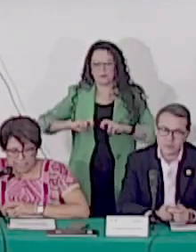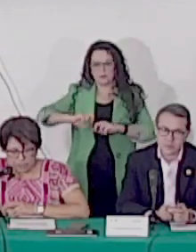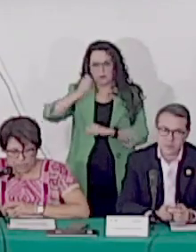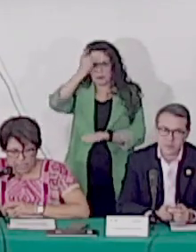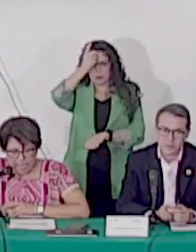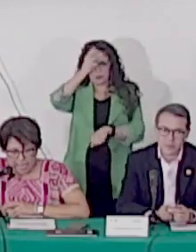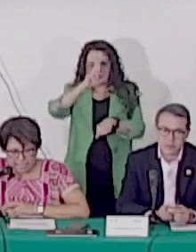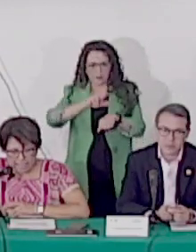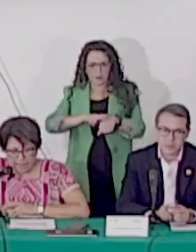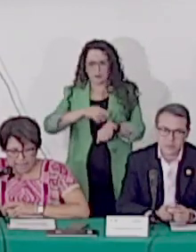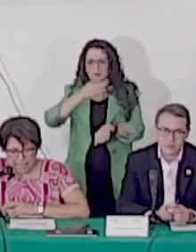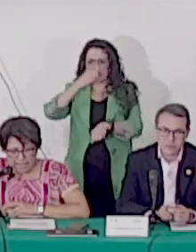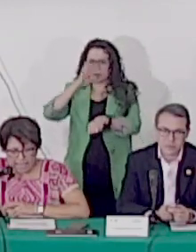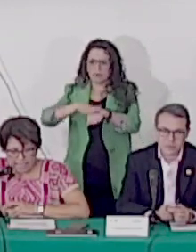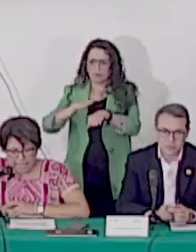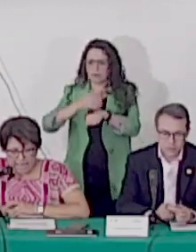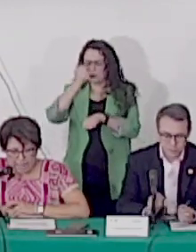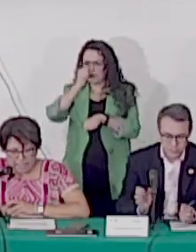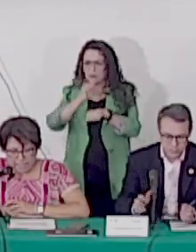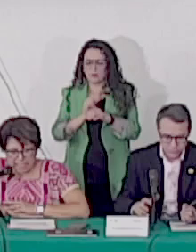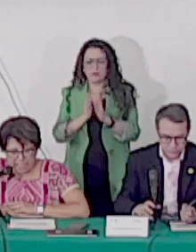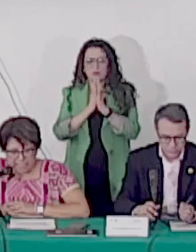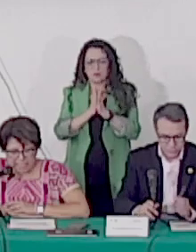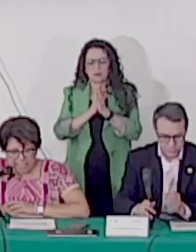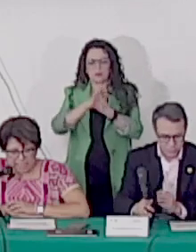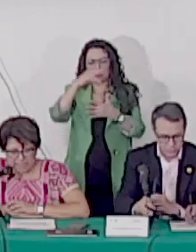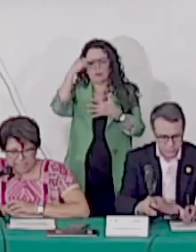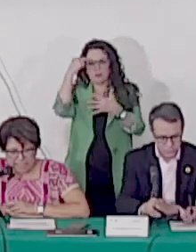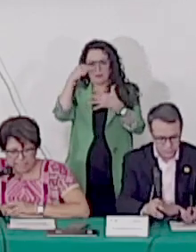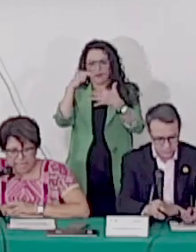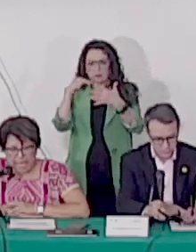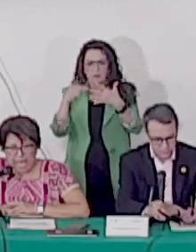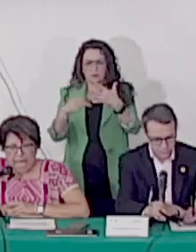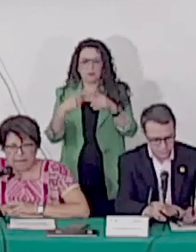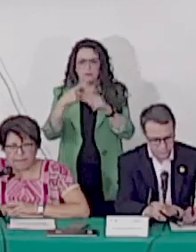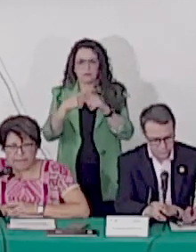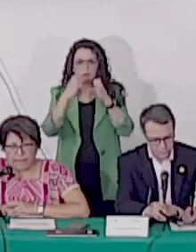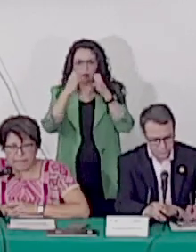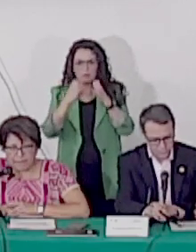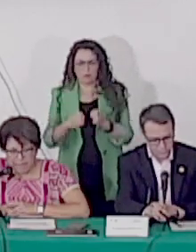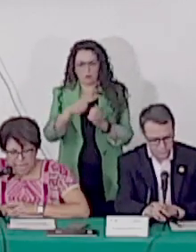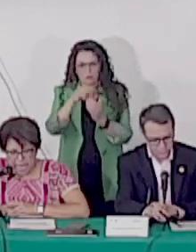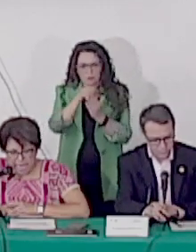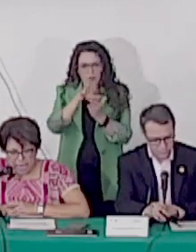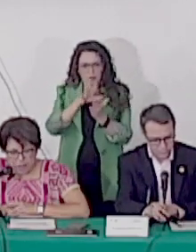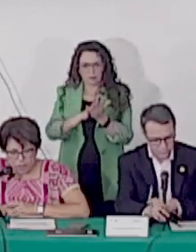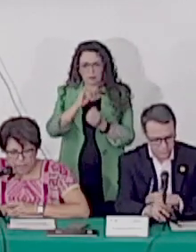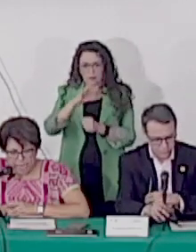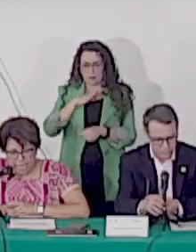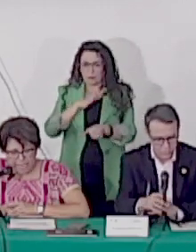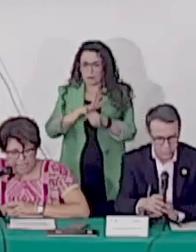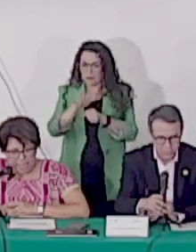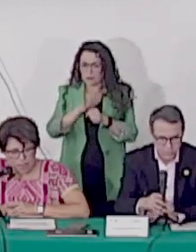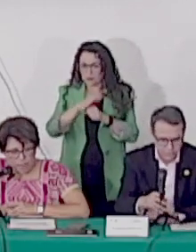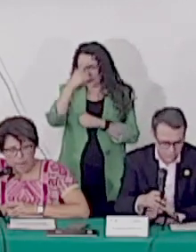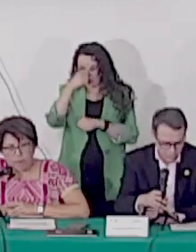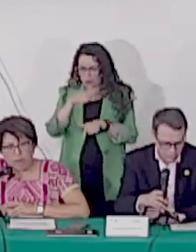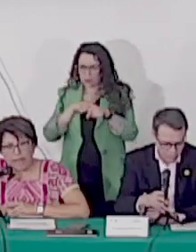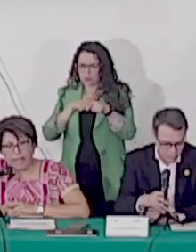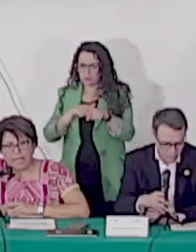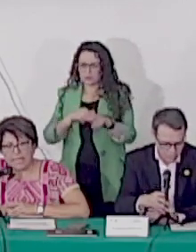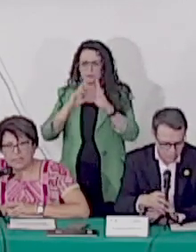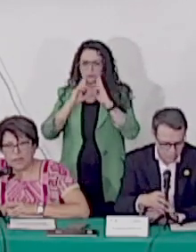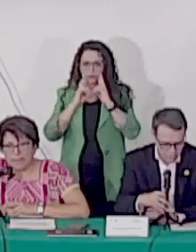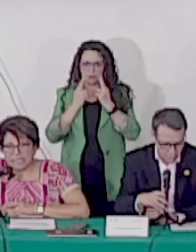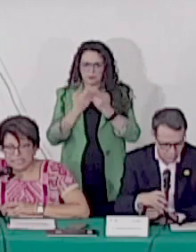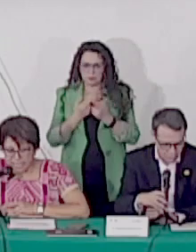Se instruye a la Secretaría a realizar el pase de lista de asistencia a fin de verificar el quórum legal requerido para poder